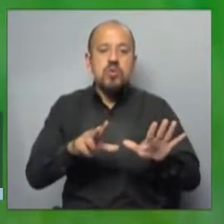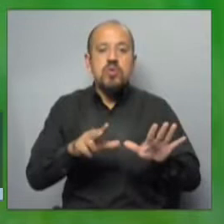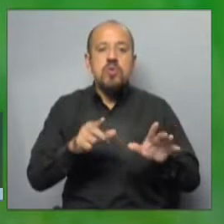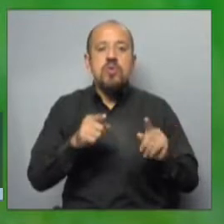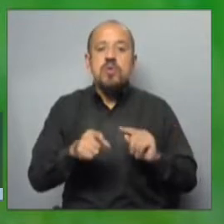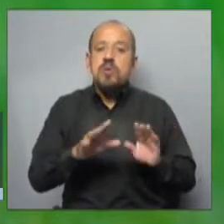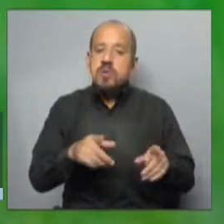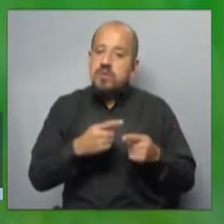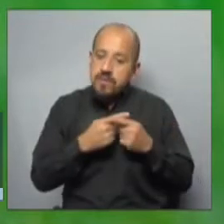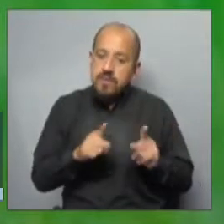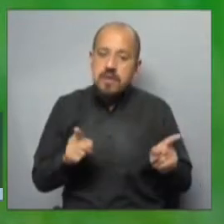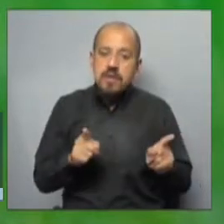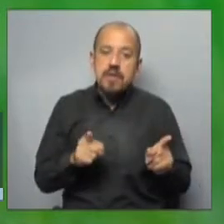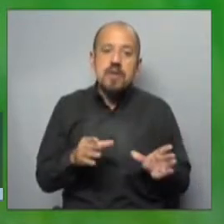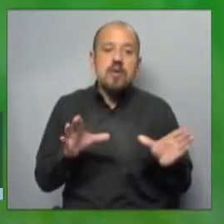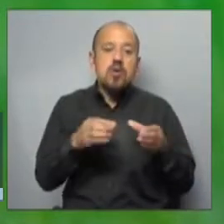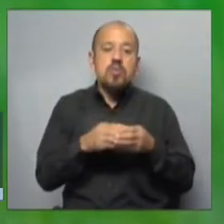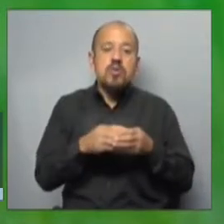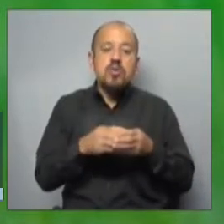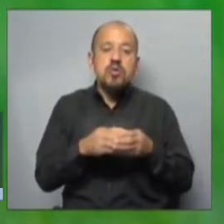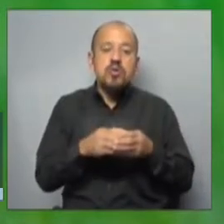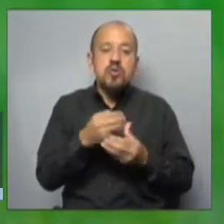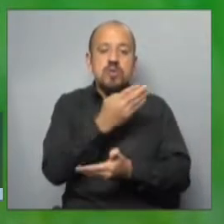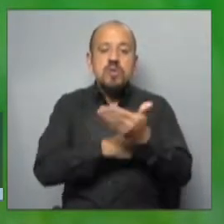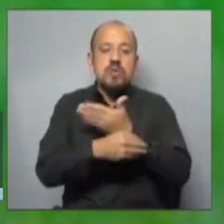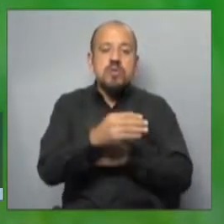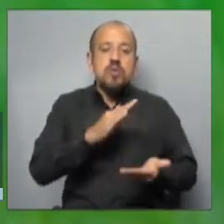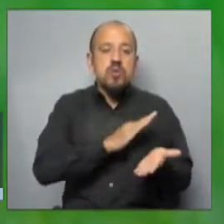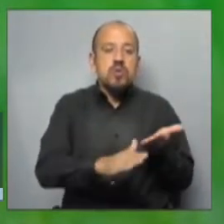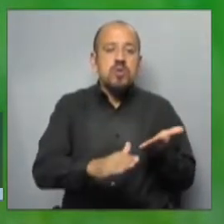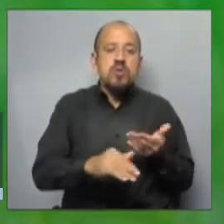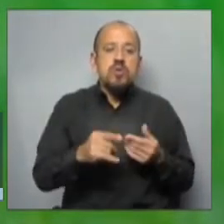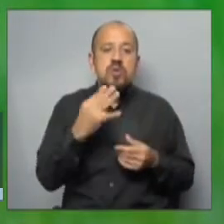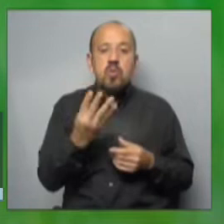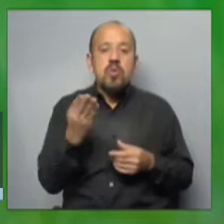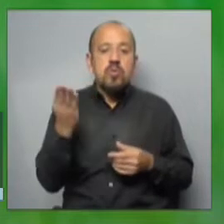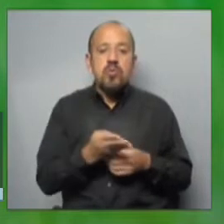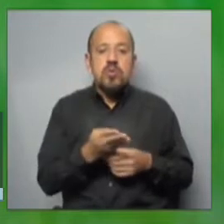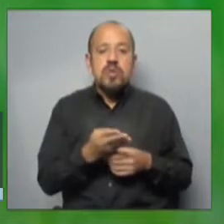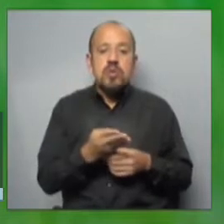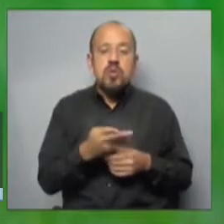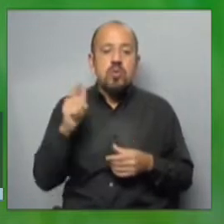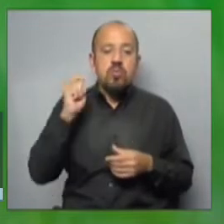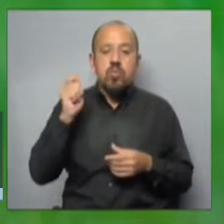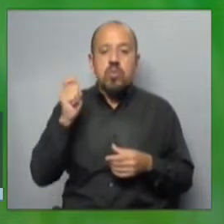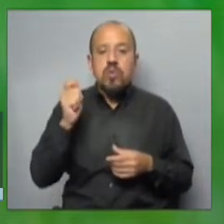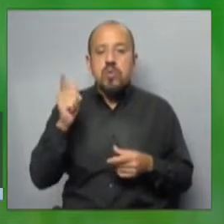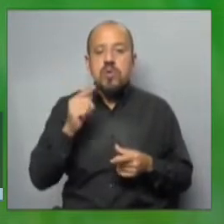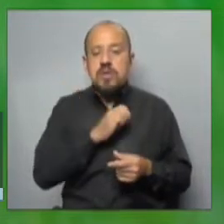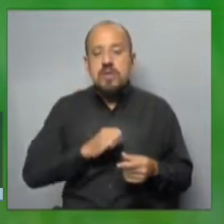y eso ya es otro cantar y la comisión nacional honoraria de la discapacidad es para la parte del 4% que aplica al